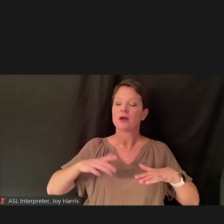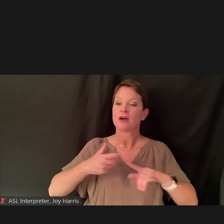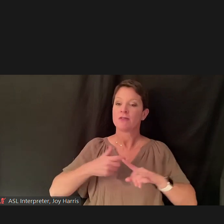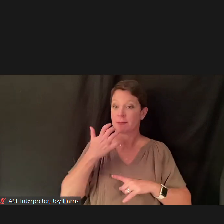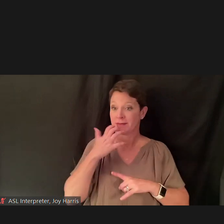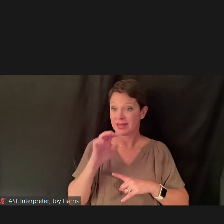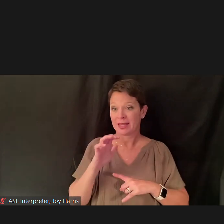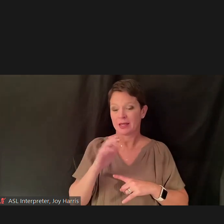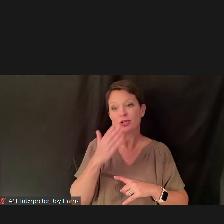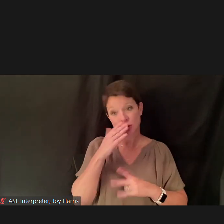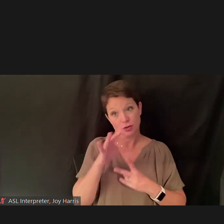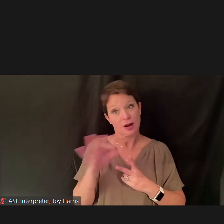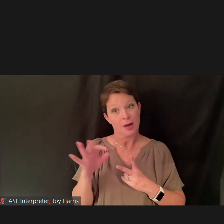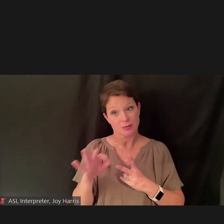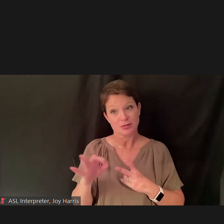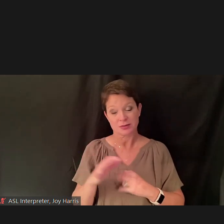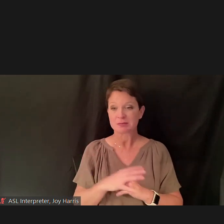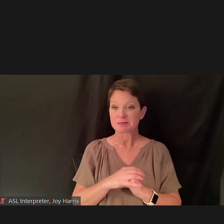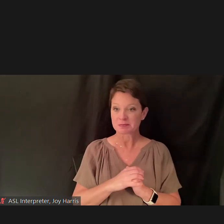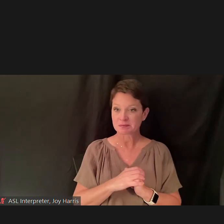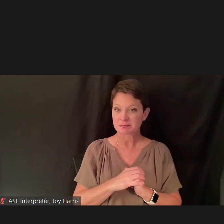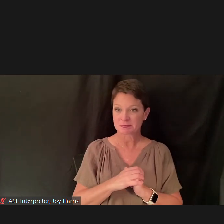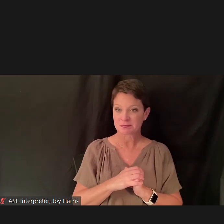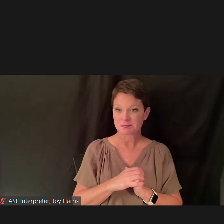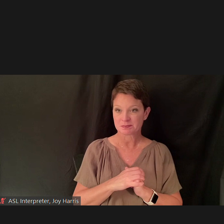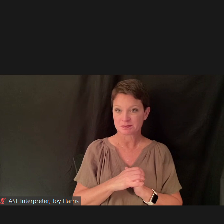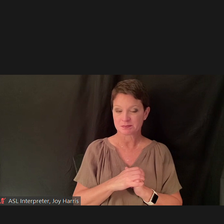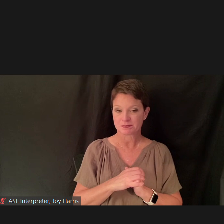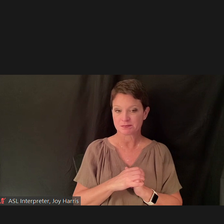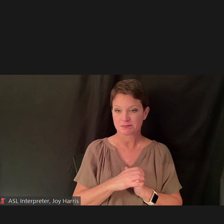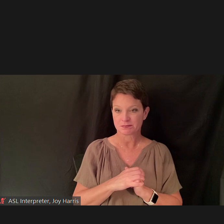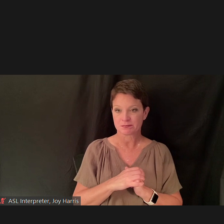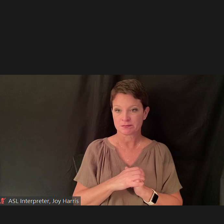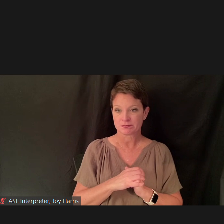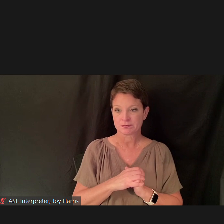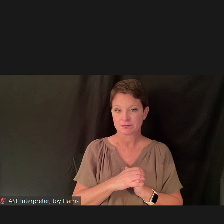sombra y mantenerse fuera del sol es la mejor opción.